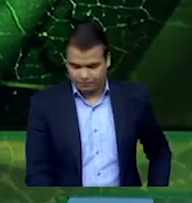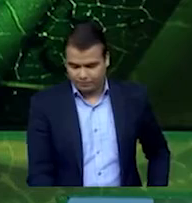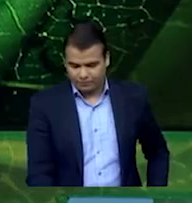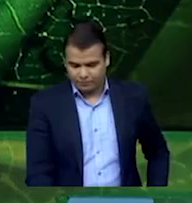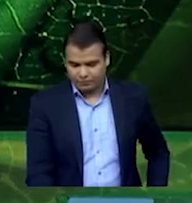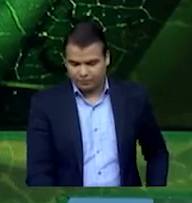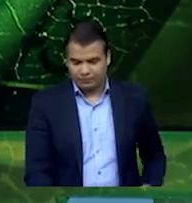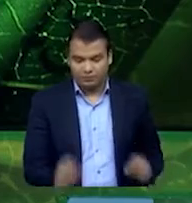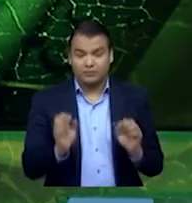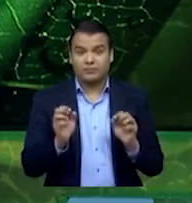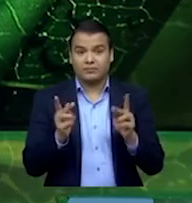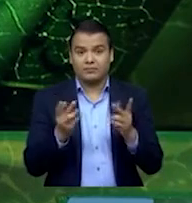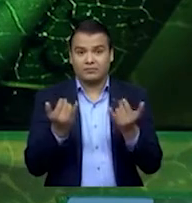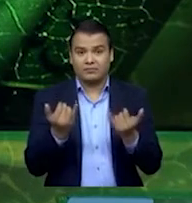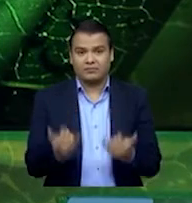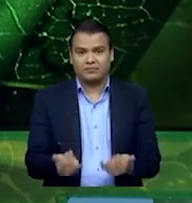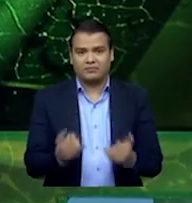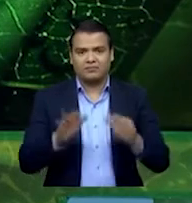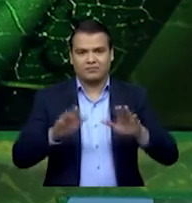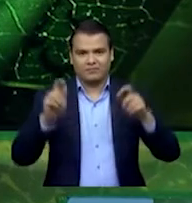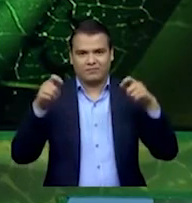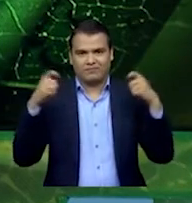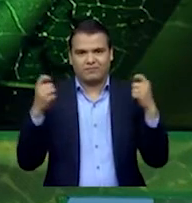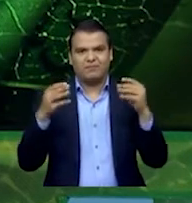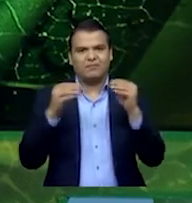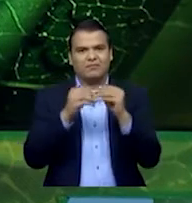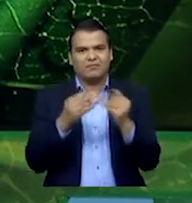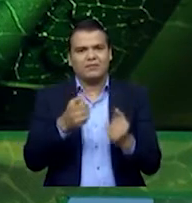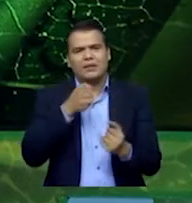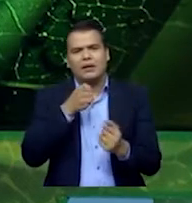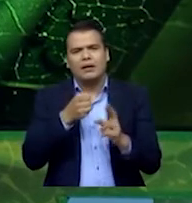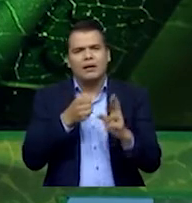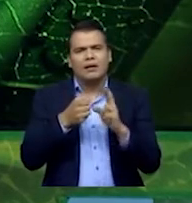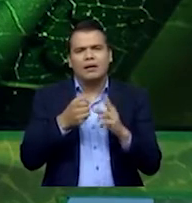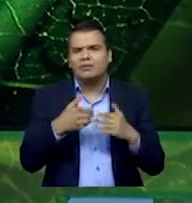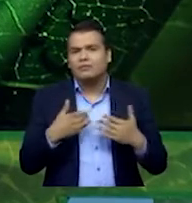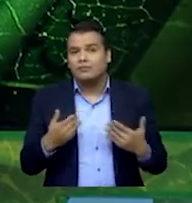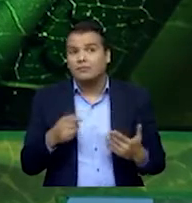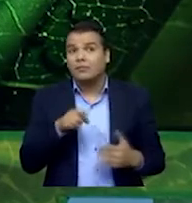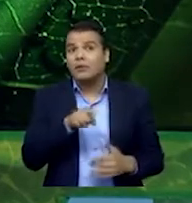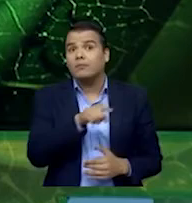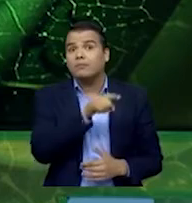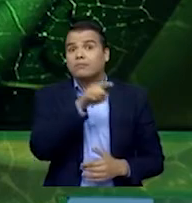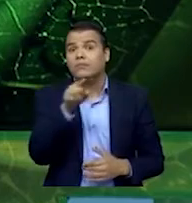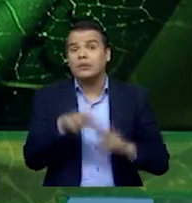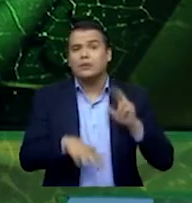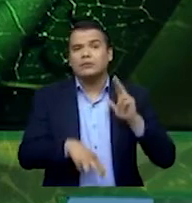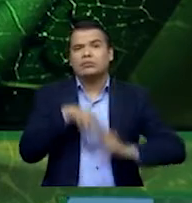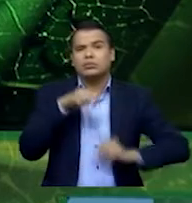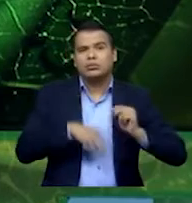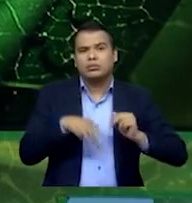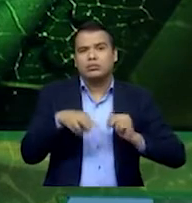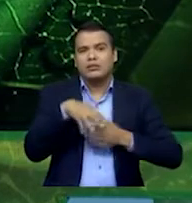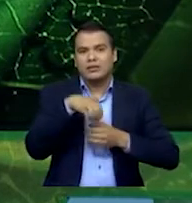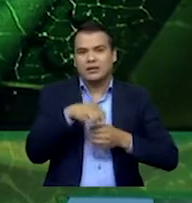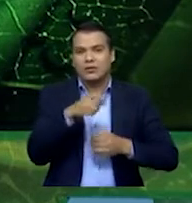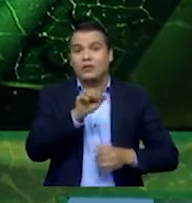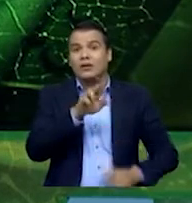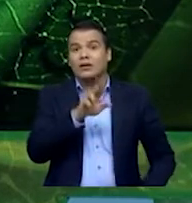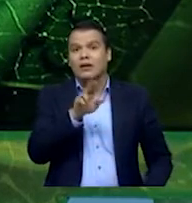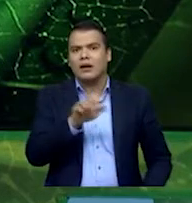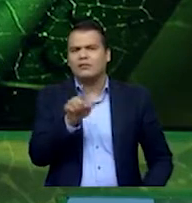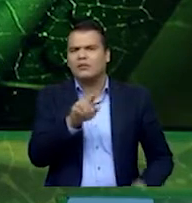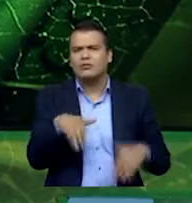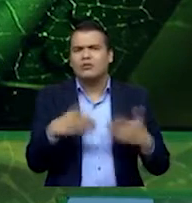a unos breves mensajes y cuando regresemos en la entrevista de la semana las obras que hicieron renacer al ecoparque el lago de las garzas